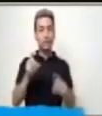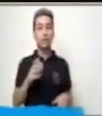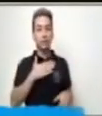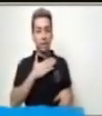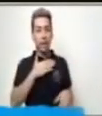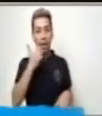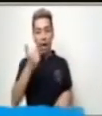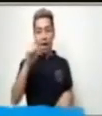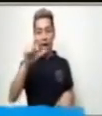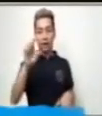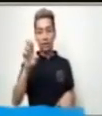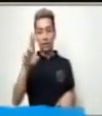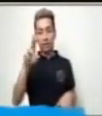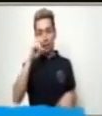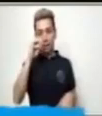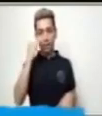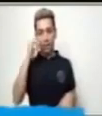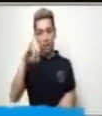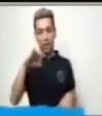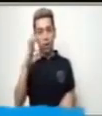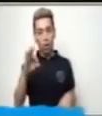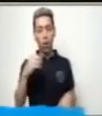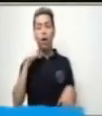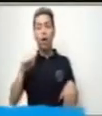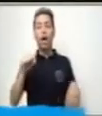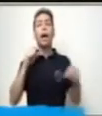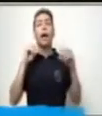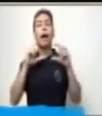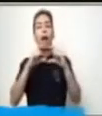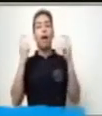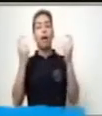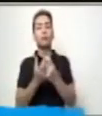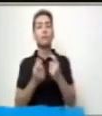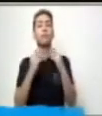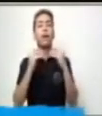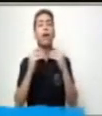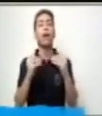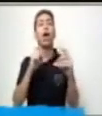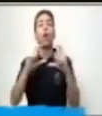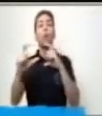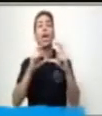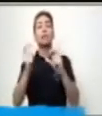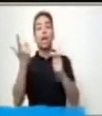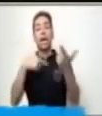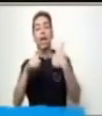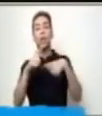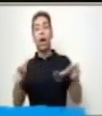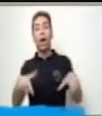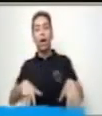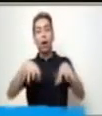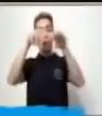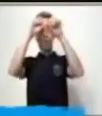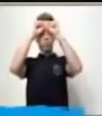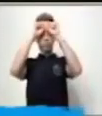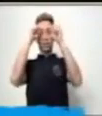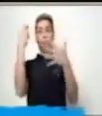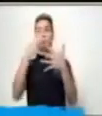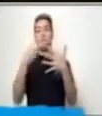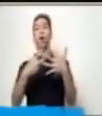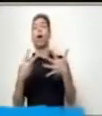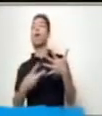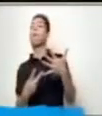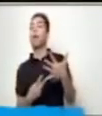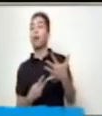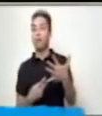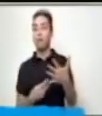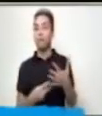clases de comunicación y lenguaje te permiten adquirir un mejor vocabulario y ampliarlo. Ahora sabes que